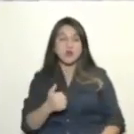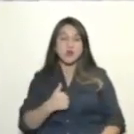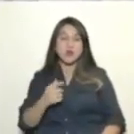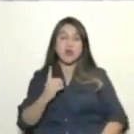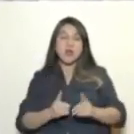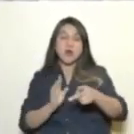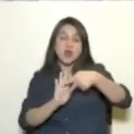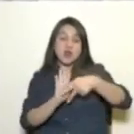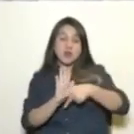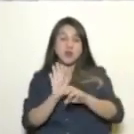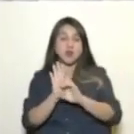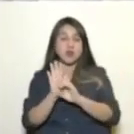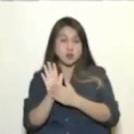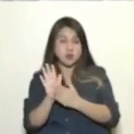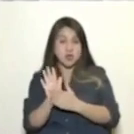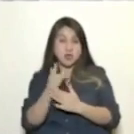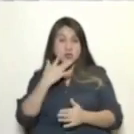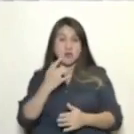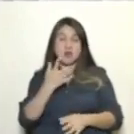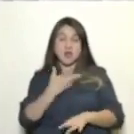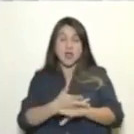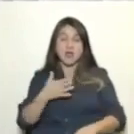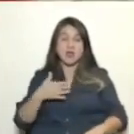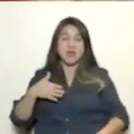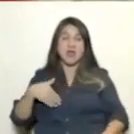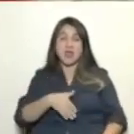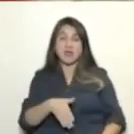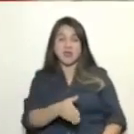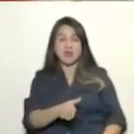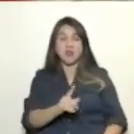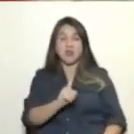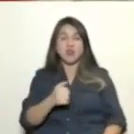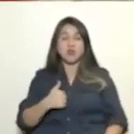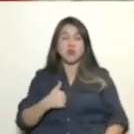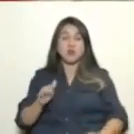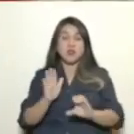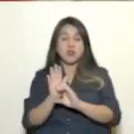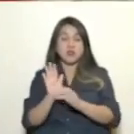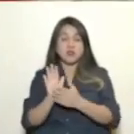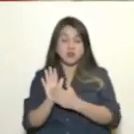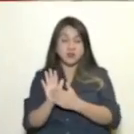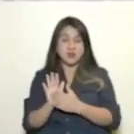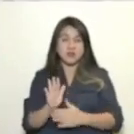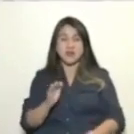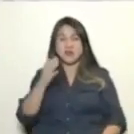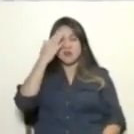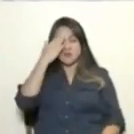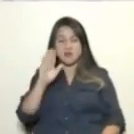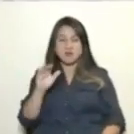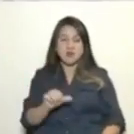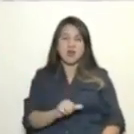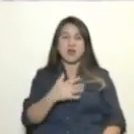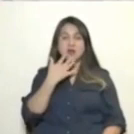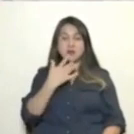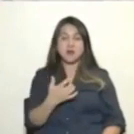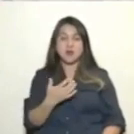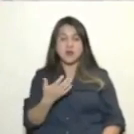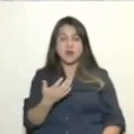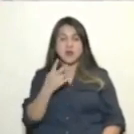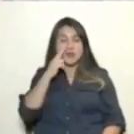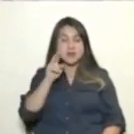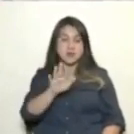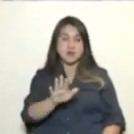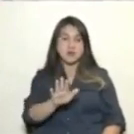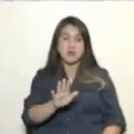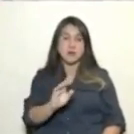cumplir ciertas normas constitucionales, porque ese atajo es rápido, ¿verdad? ¿Qué le parece eso, de no cumplir normas constitucionales? Entonces, pésimo, porque, sí, mire,